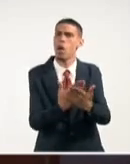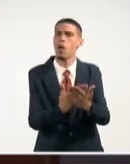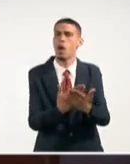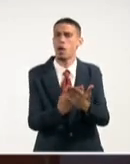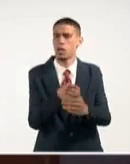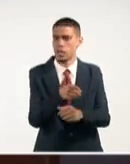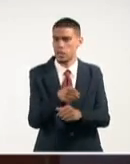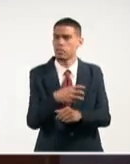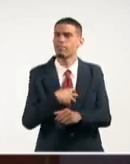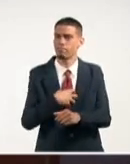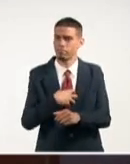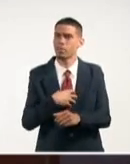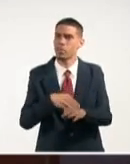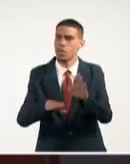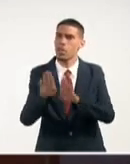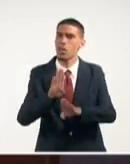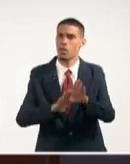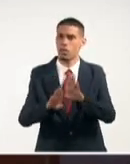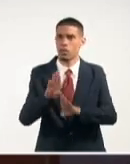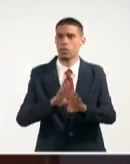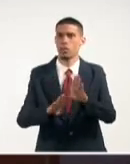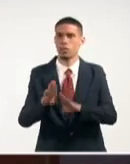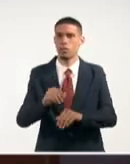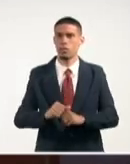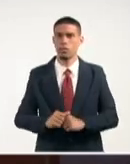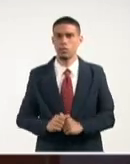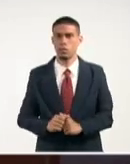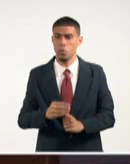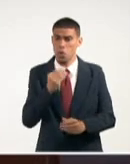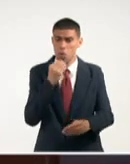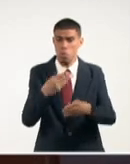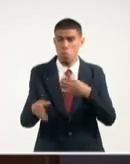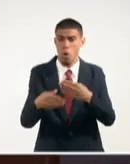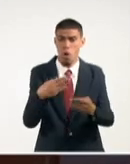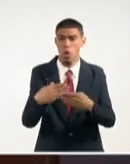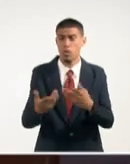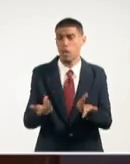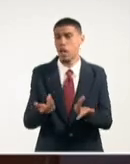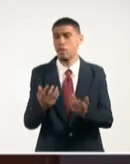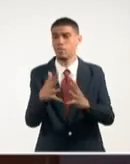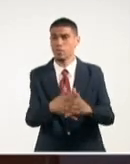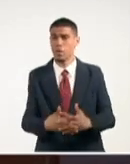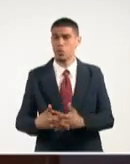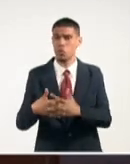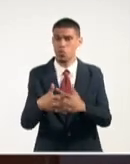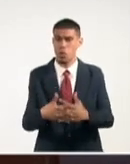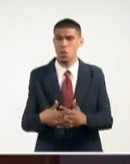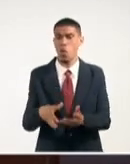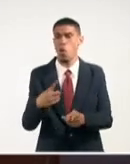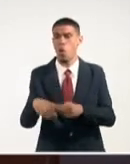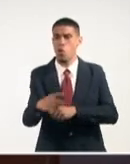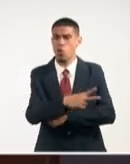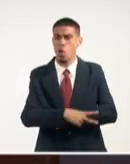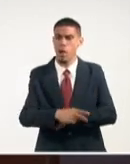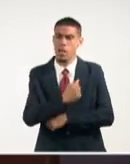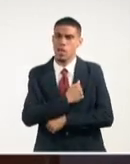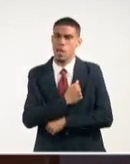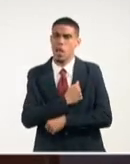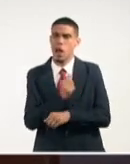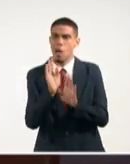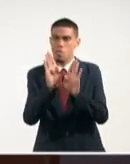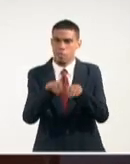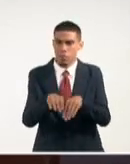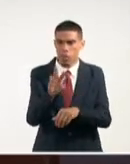defensa ante las infamias del enemigo. una obra palpable en cualquier rincón de